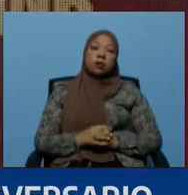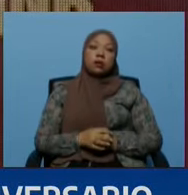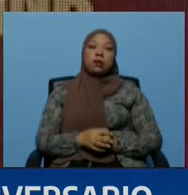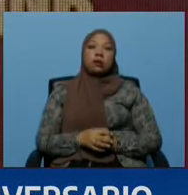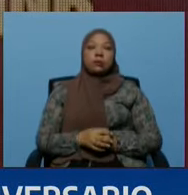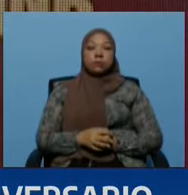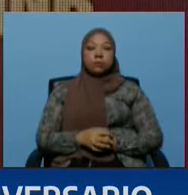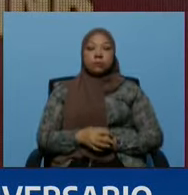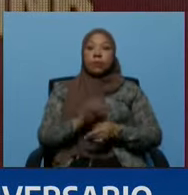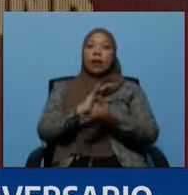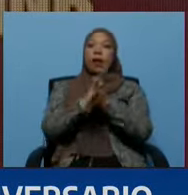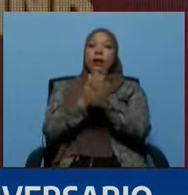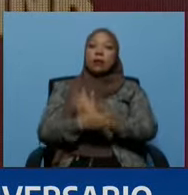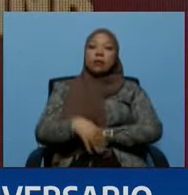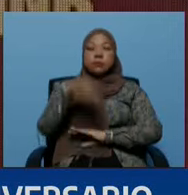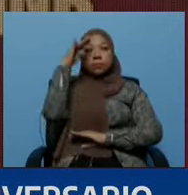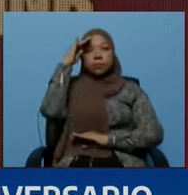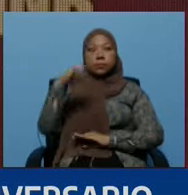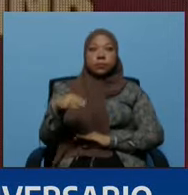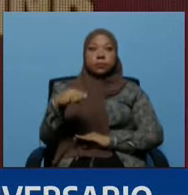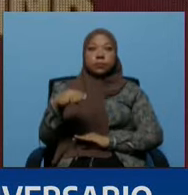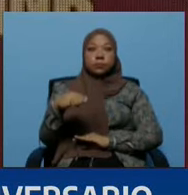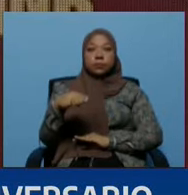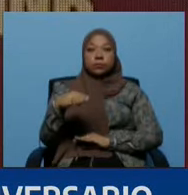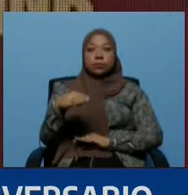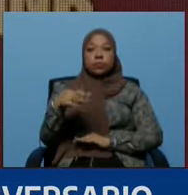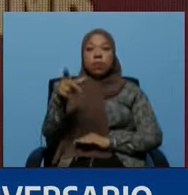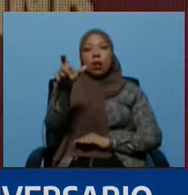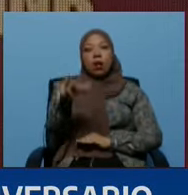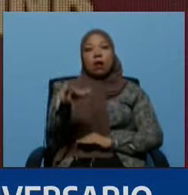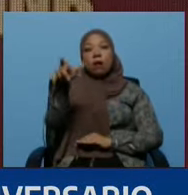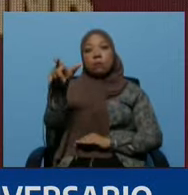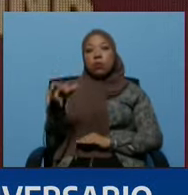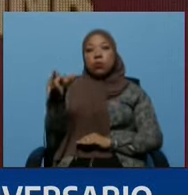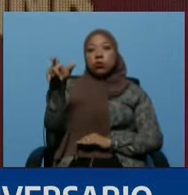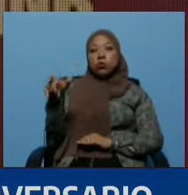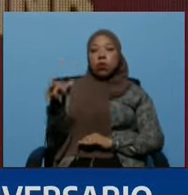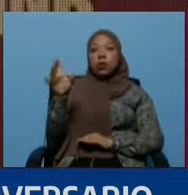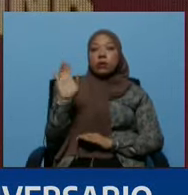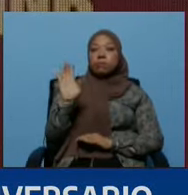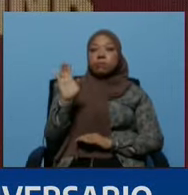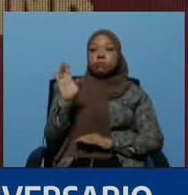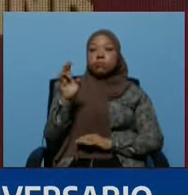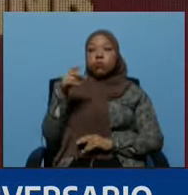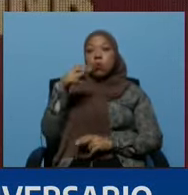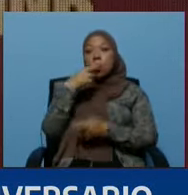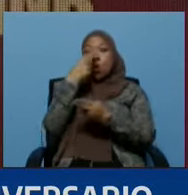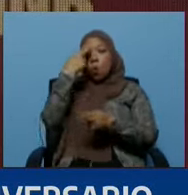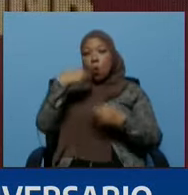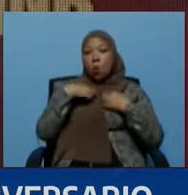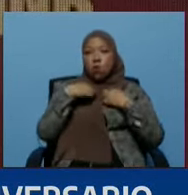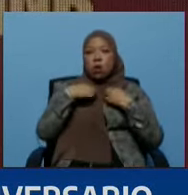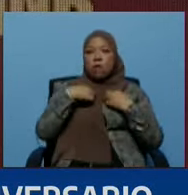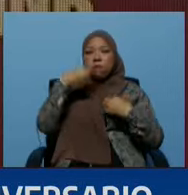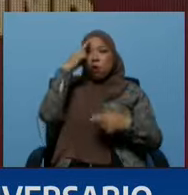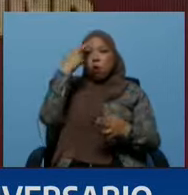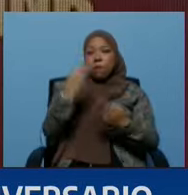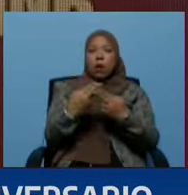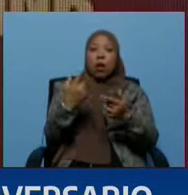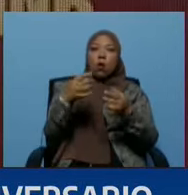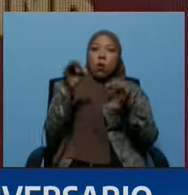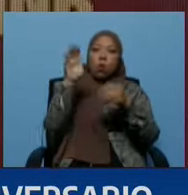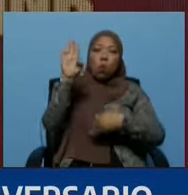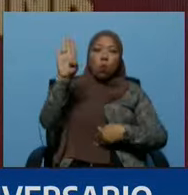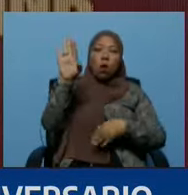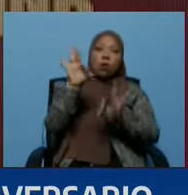Le acabaron la carrera militar a esas personas. Deshonraron su uniforme, su juramento,